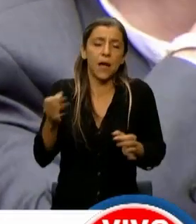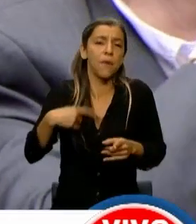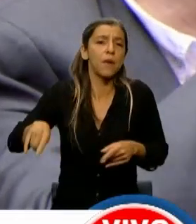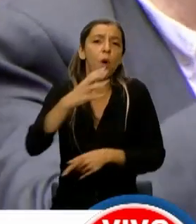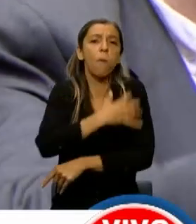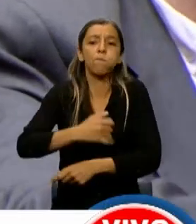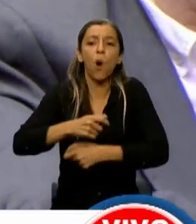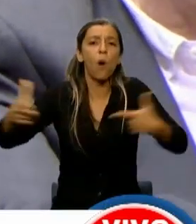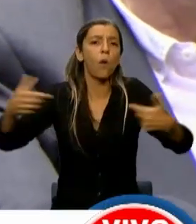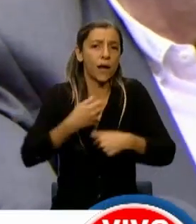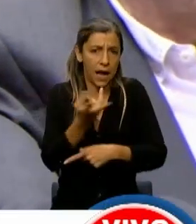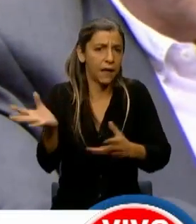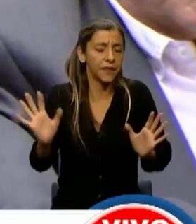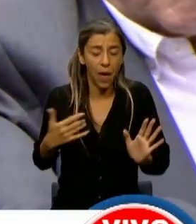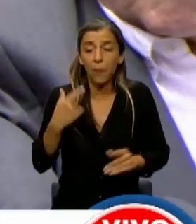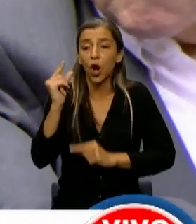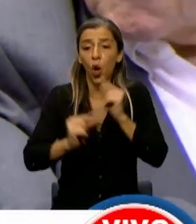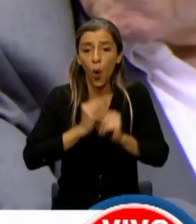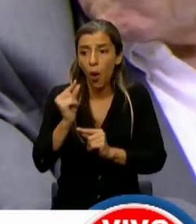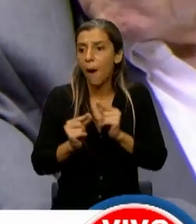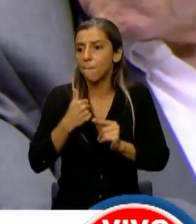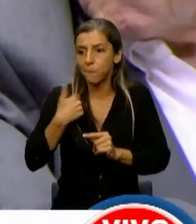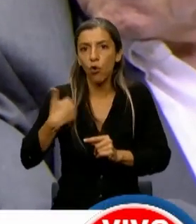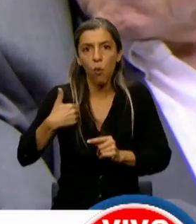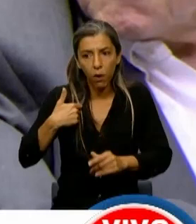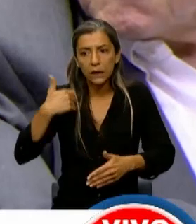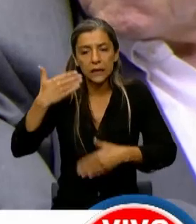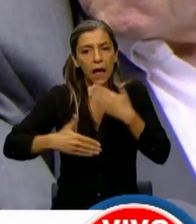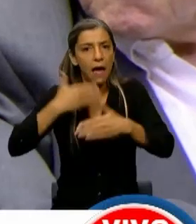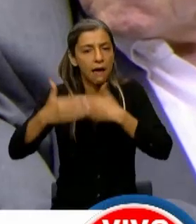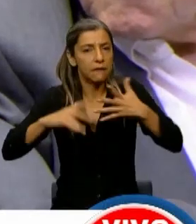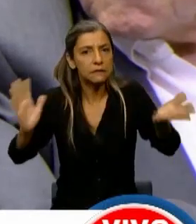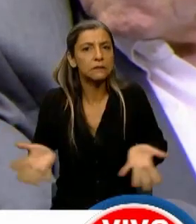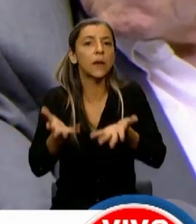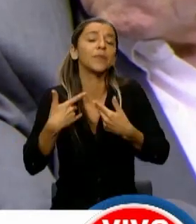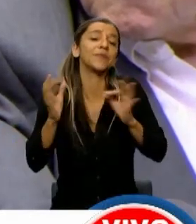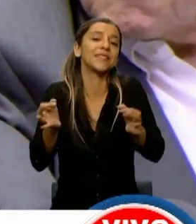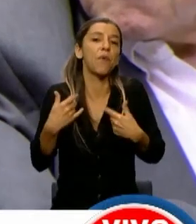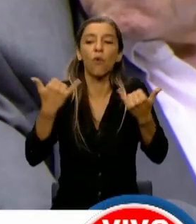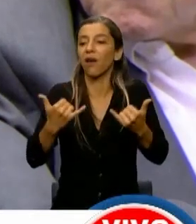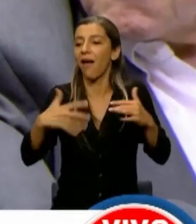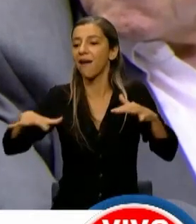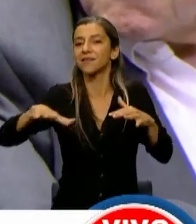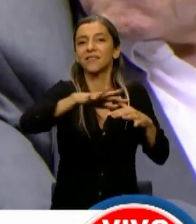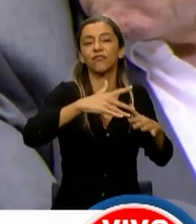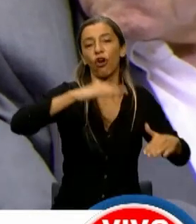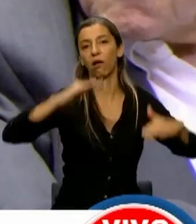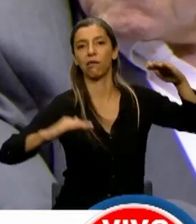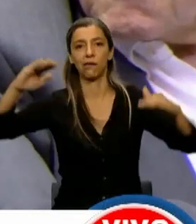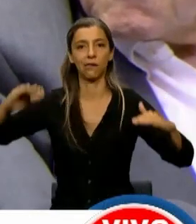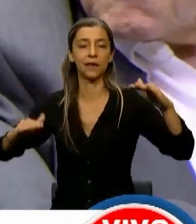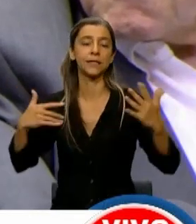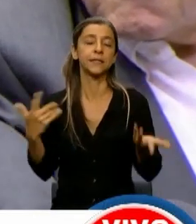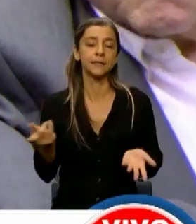indigencia. Entonces vemos que la Argentina crece, pero desparejo entre las distintas ramas de actividad económica. La